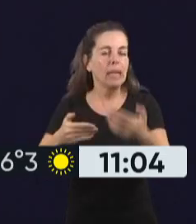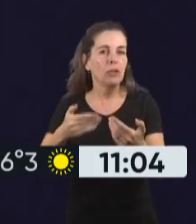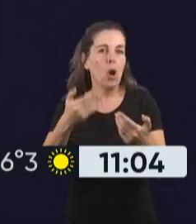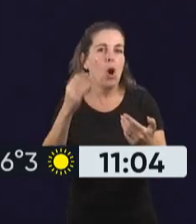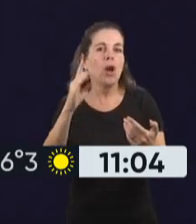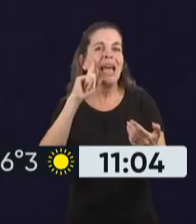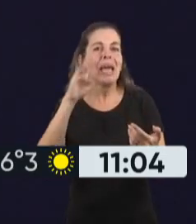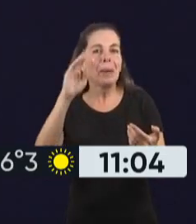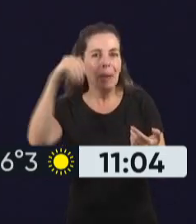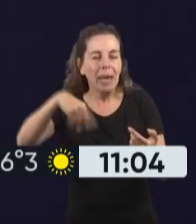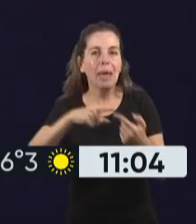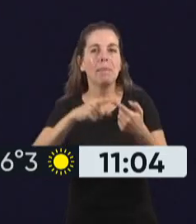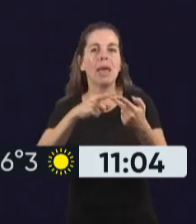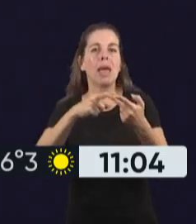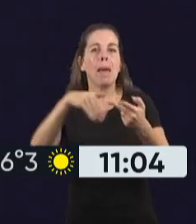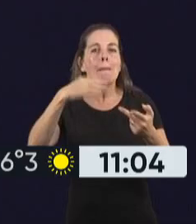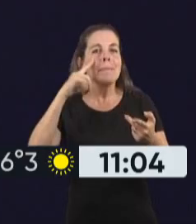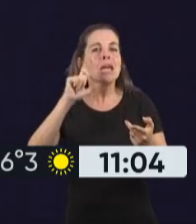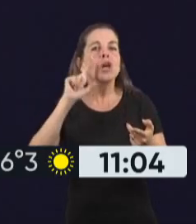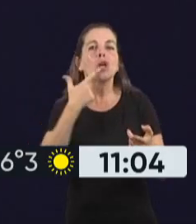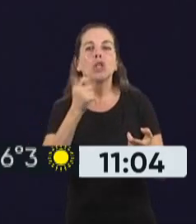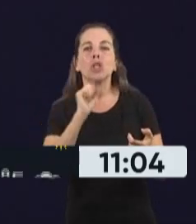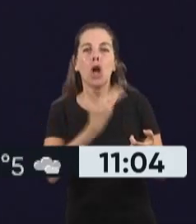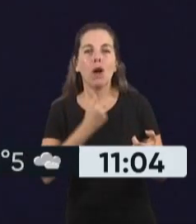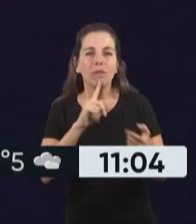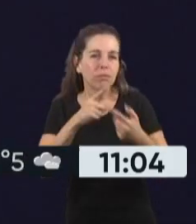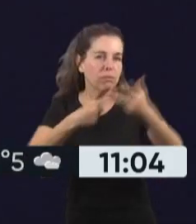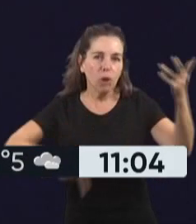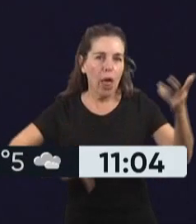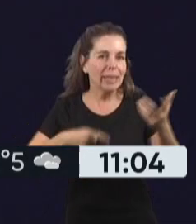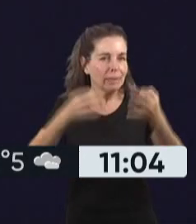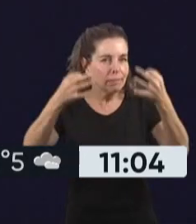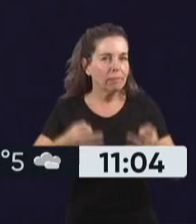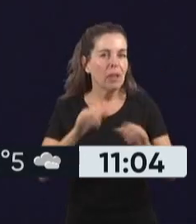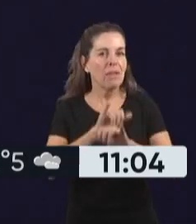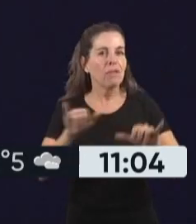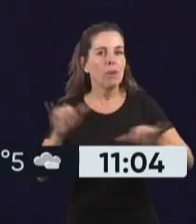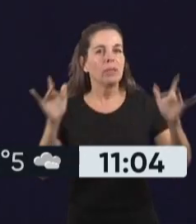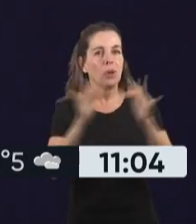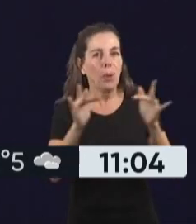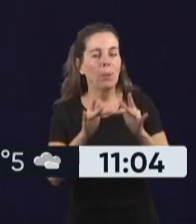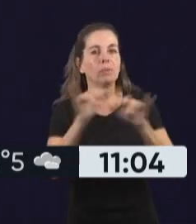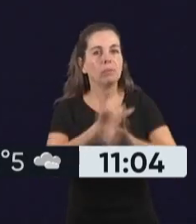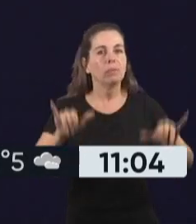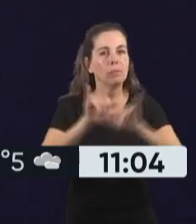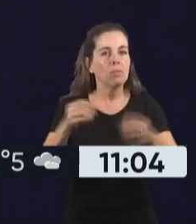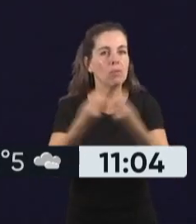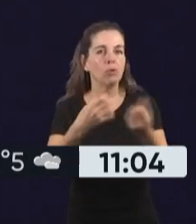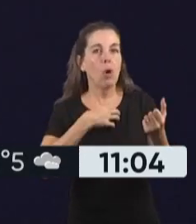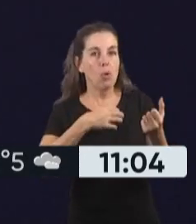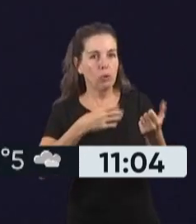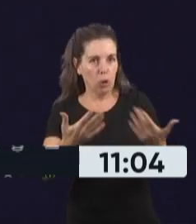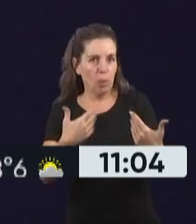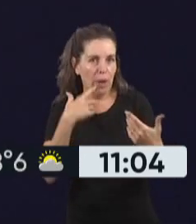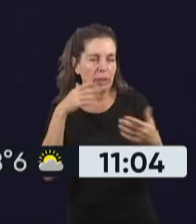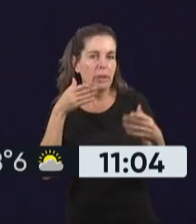Fundación Telefónica y Empretec, entre otras tantas de primera línea, que cuentan con cientos de cursos de capacitación.